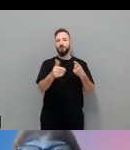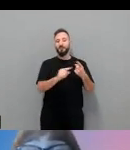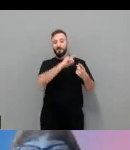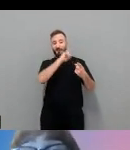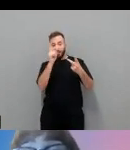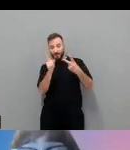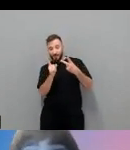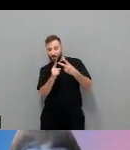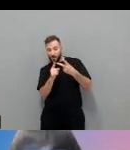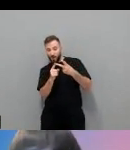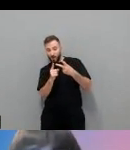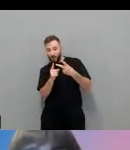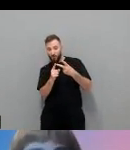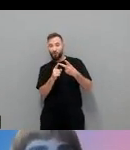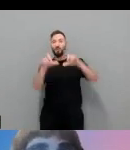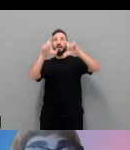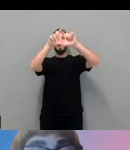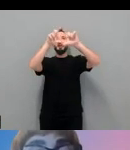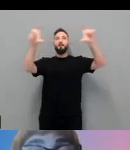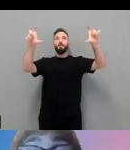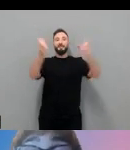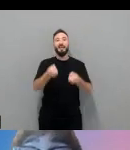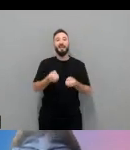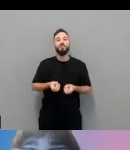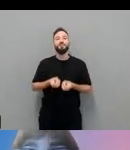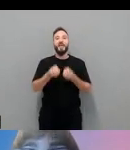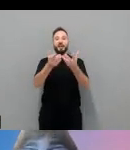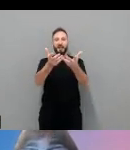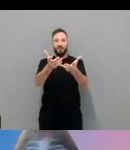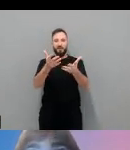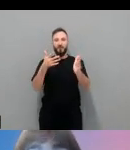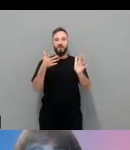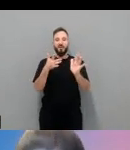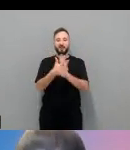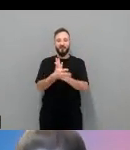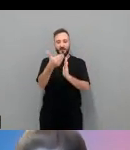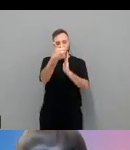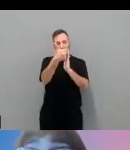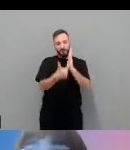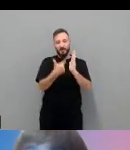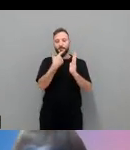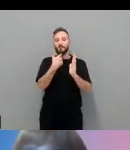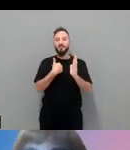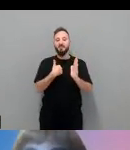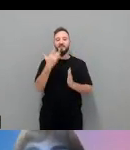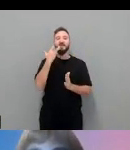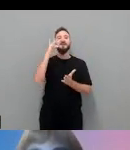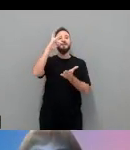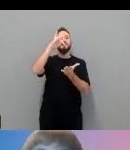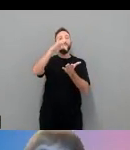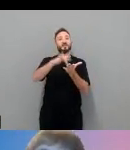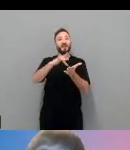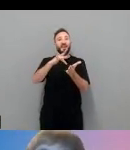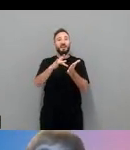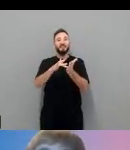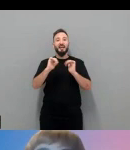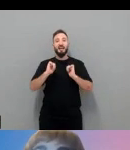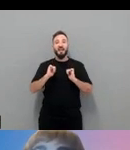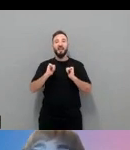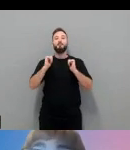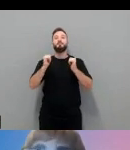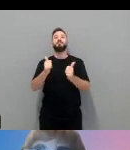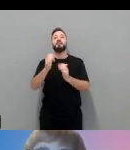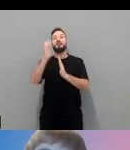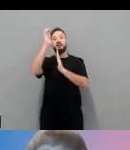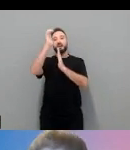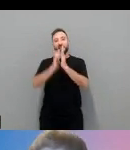una declaración de la empresa, fijaros, en la que me venga con qué fecha inicié la reducción de jornada